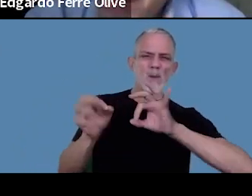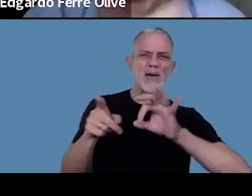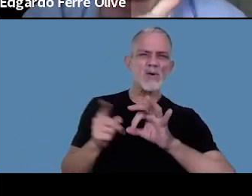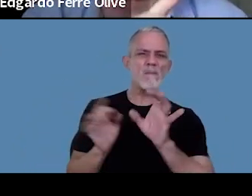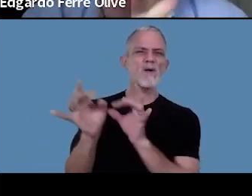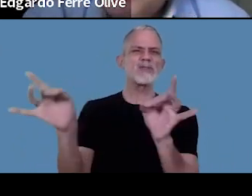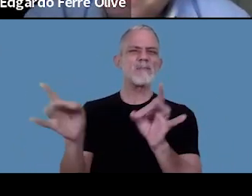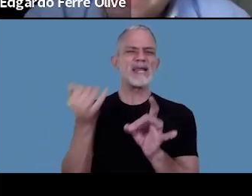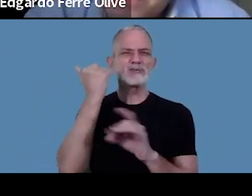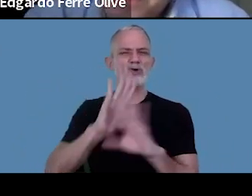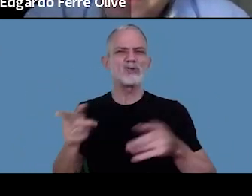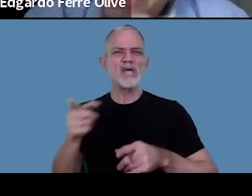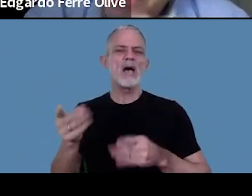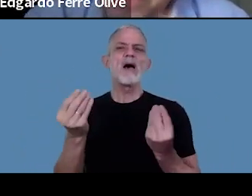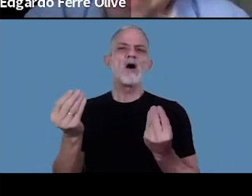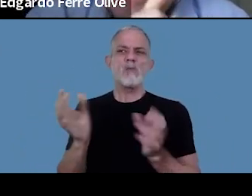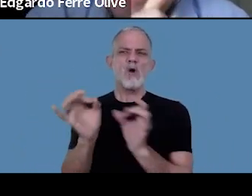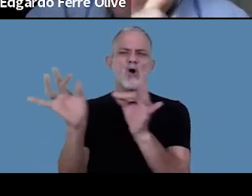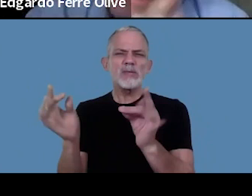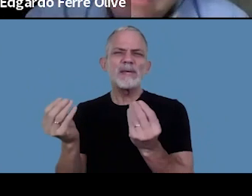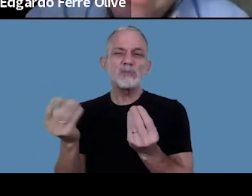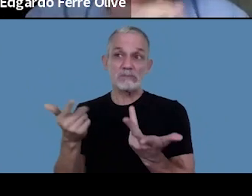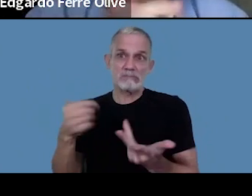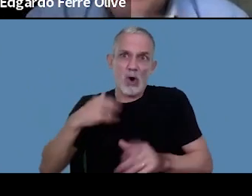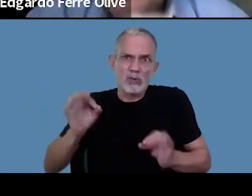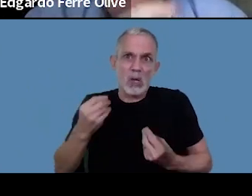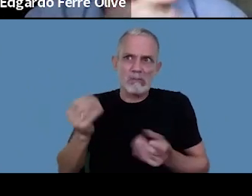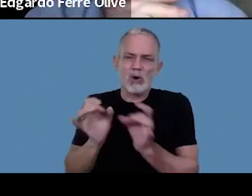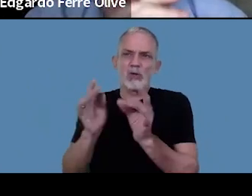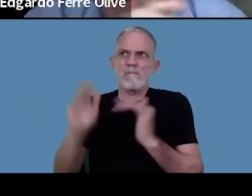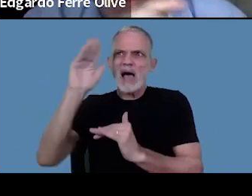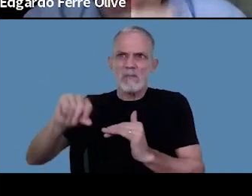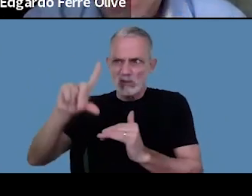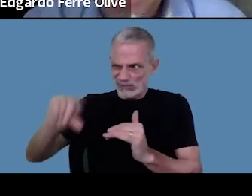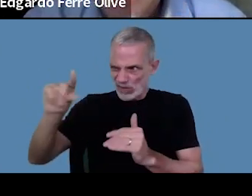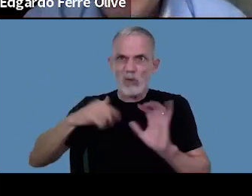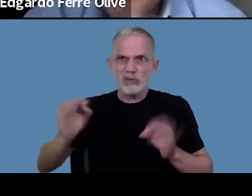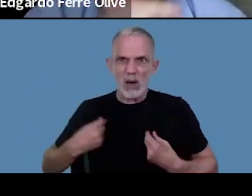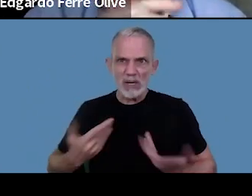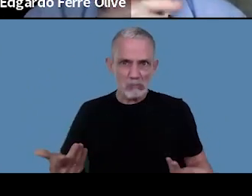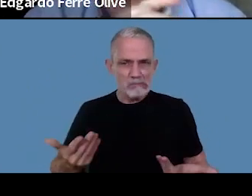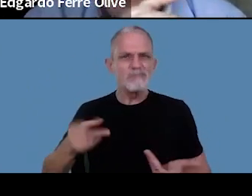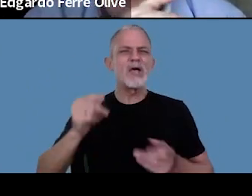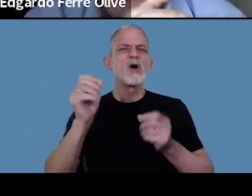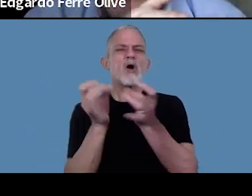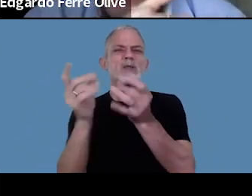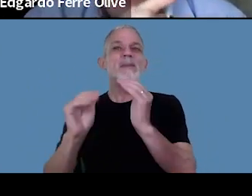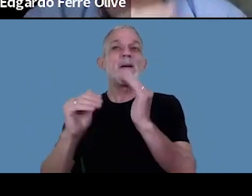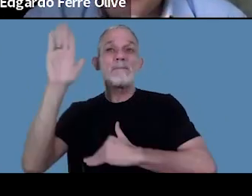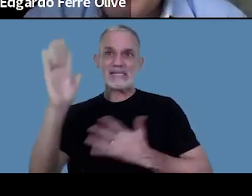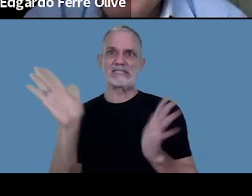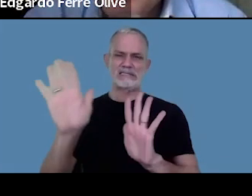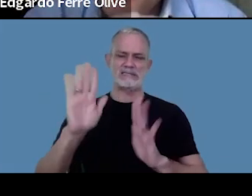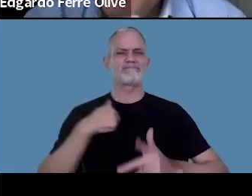prearmado, ¿cómo estoy con esa contaminación? Si contaminé más o contaminé menos. Si contaminé más, voy a tener que ir a comprar permisos.